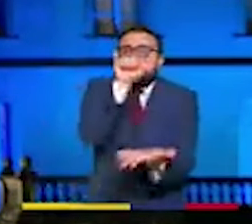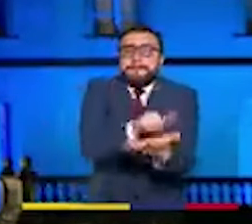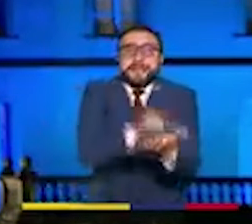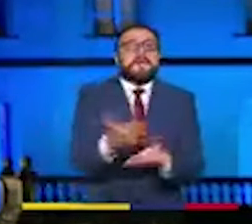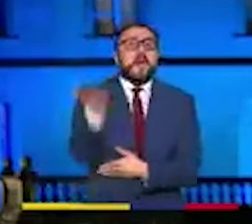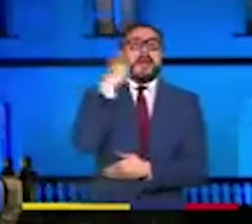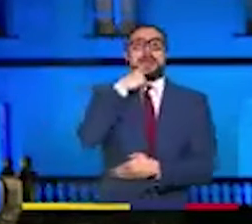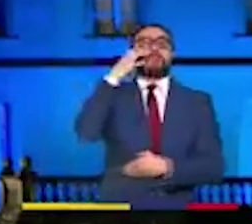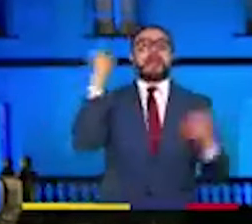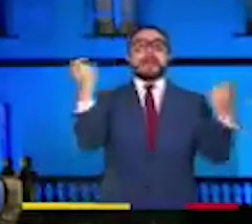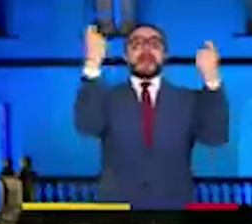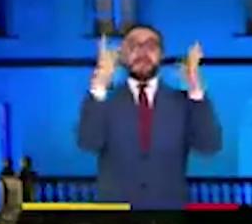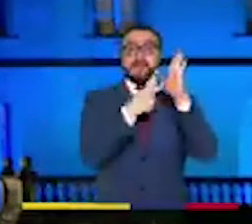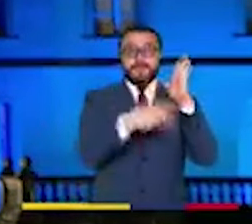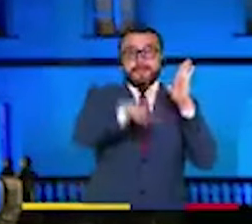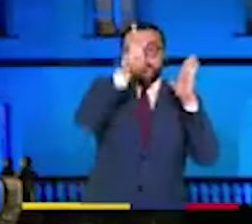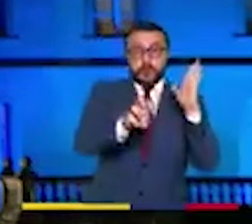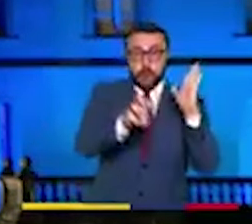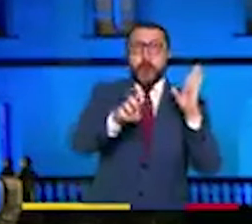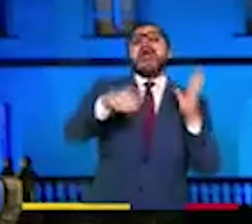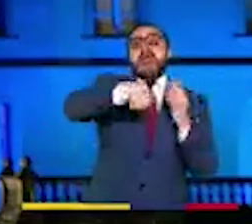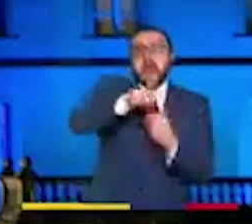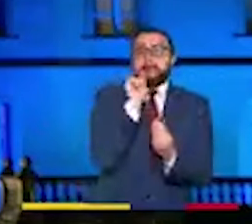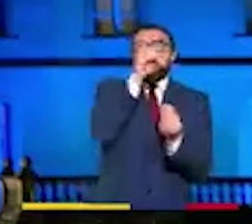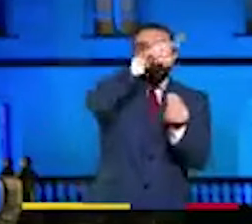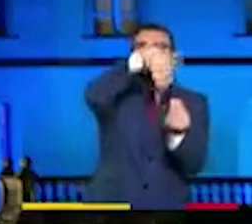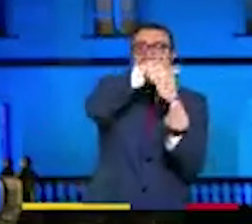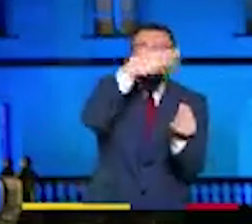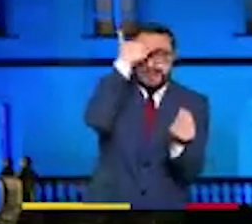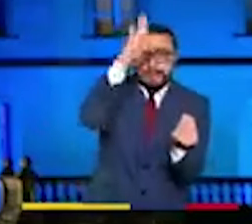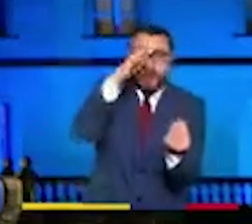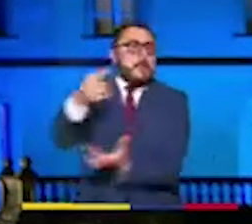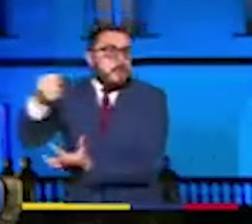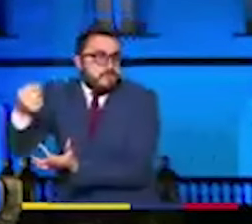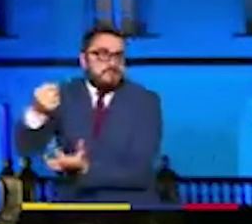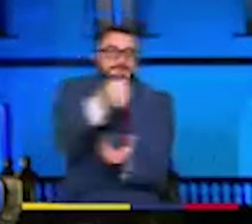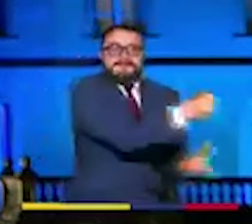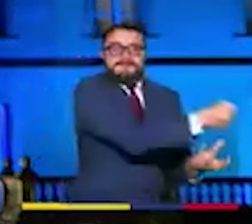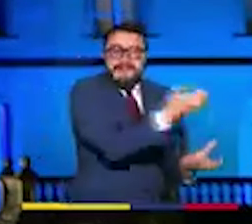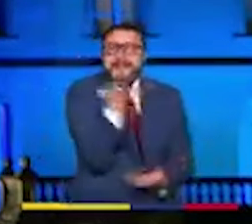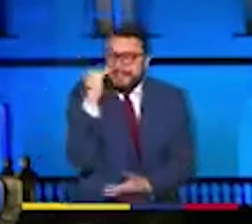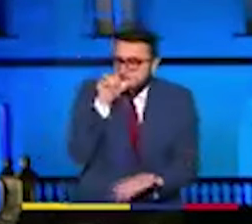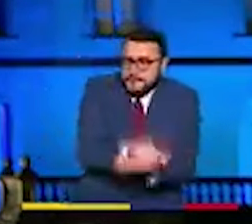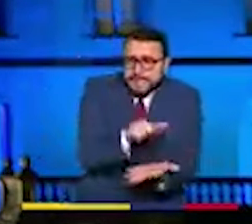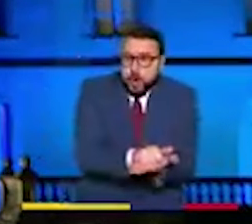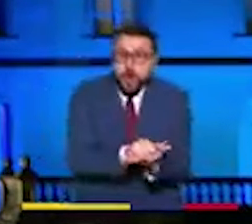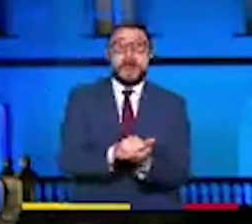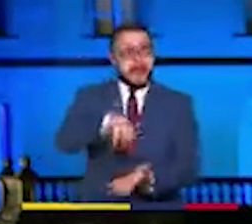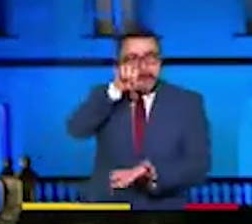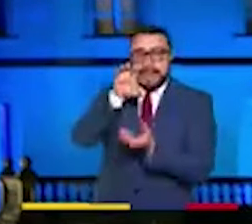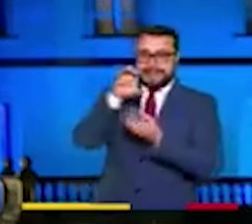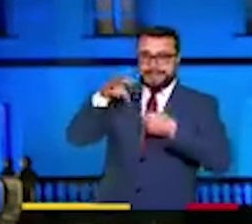del 2018, y la cual este mismo organismo, el CNE, absolvió el